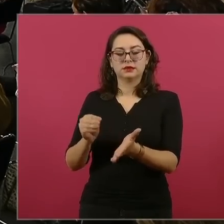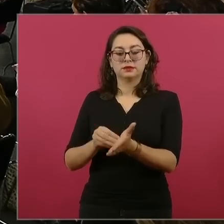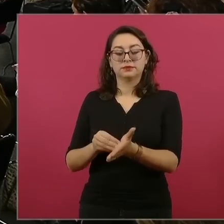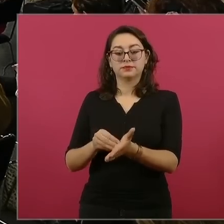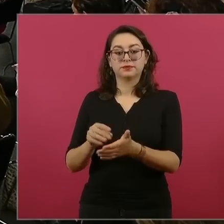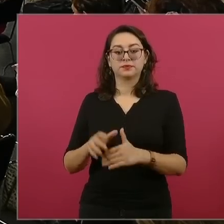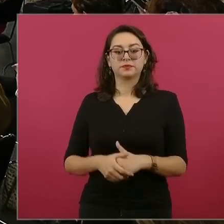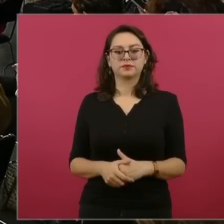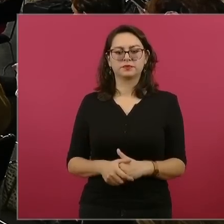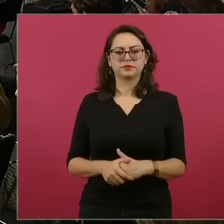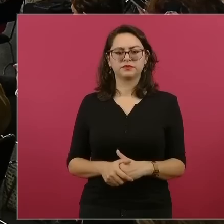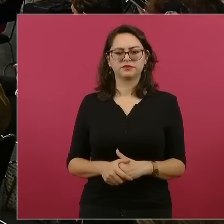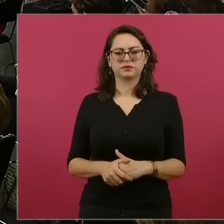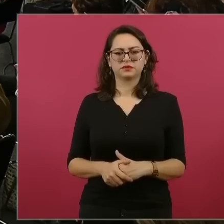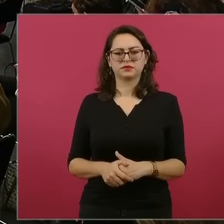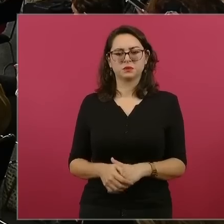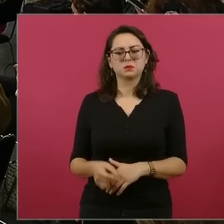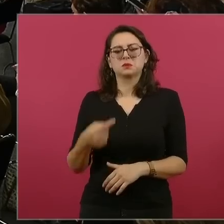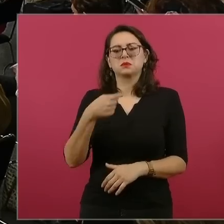no es chauvinismo,